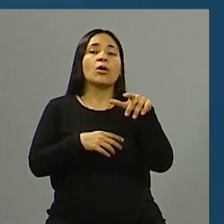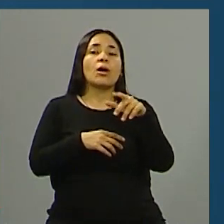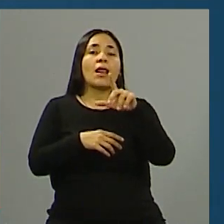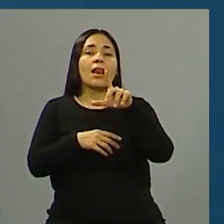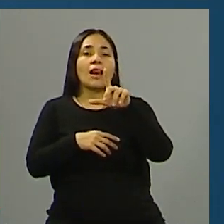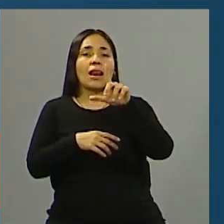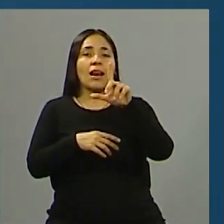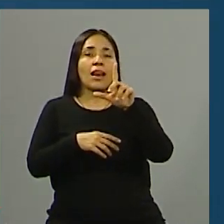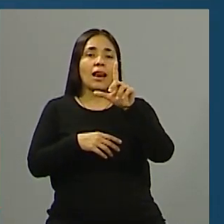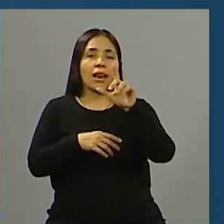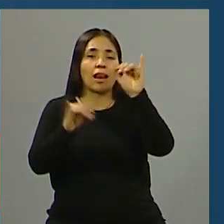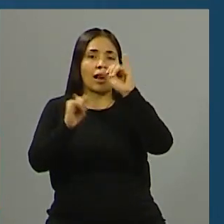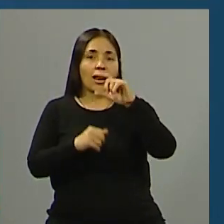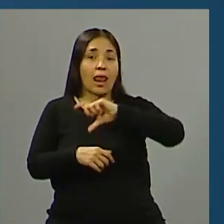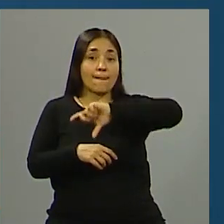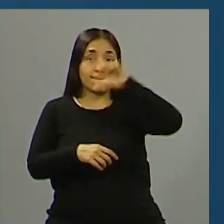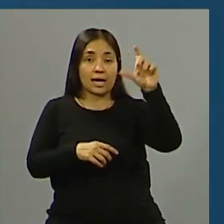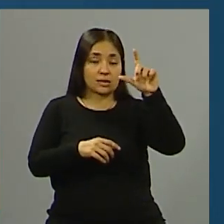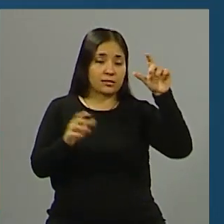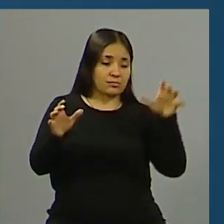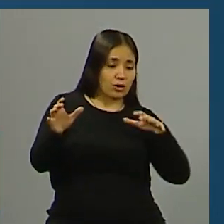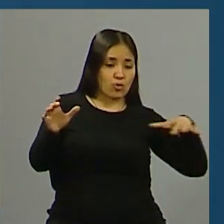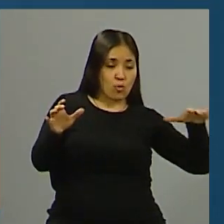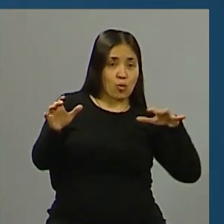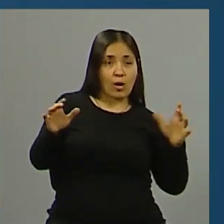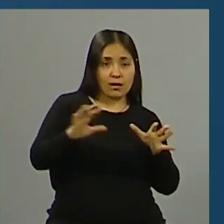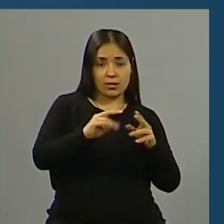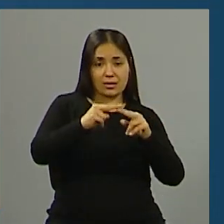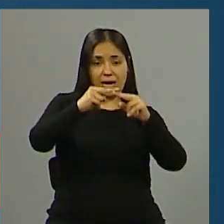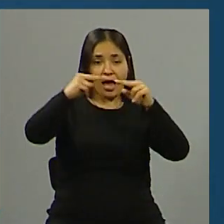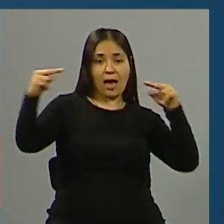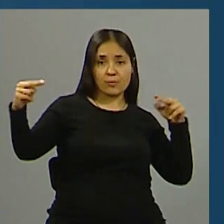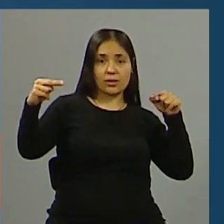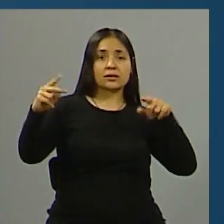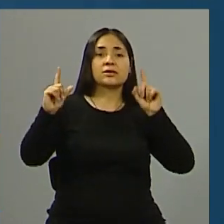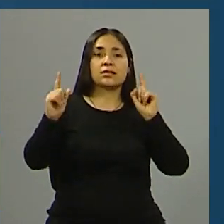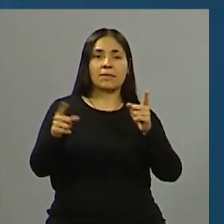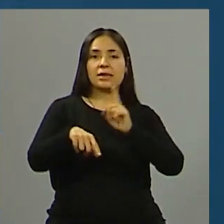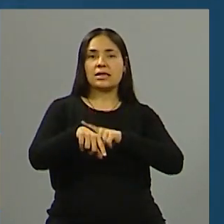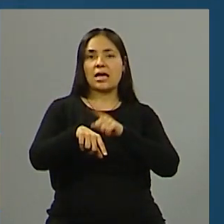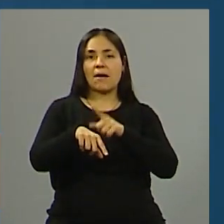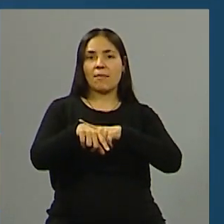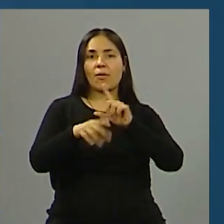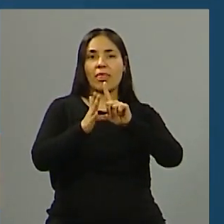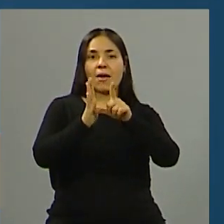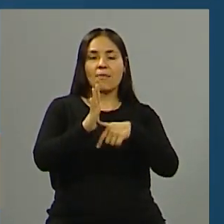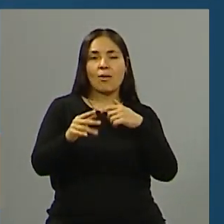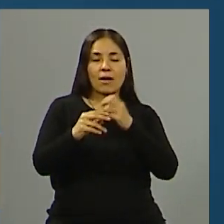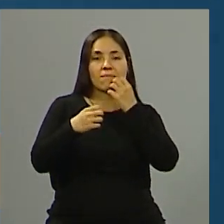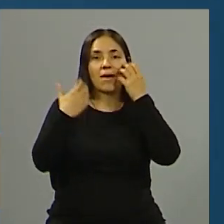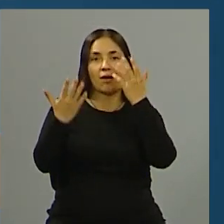tramo más difícil que tenemos, que eso nos va a ayudar a mejorar bastante el tiempo de viaje. Pero